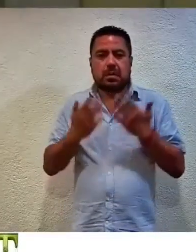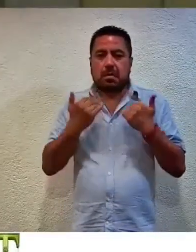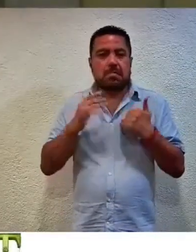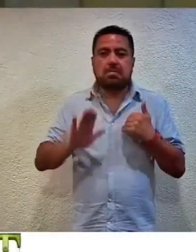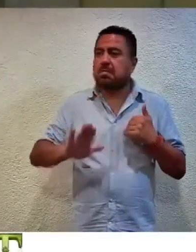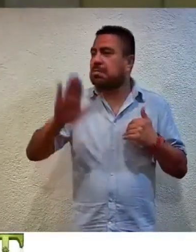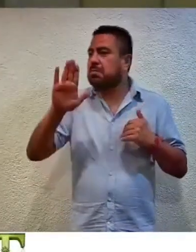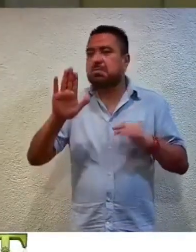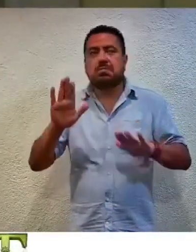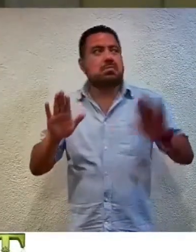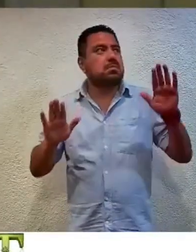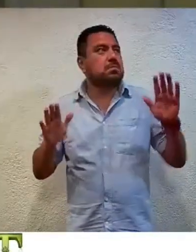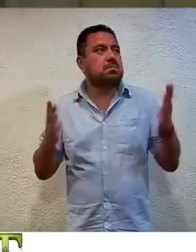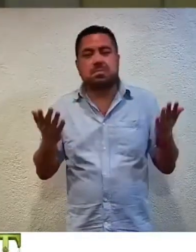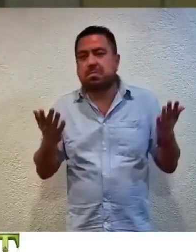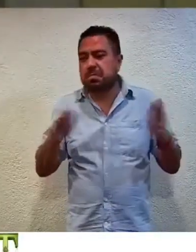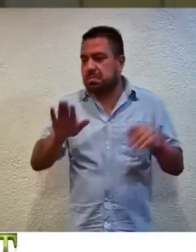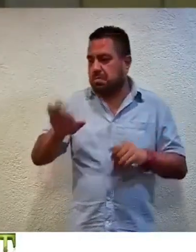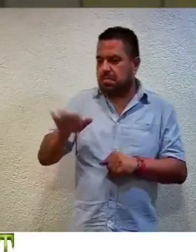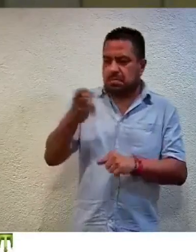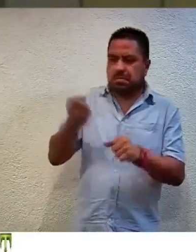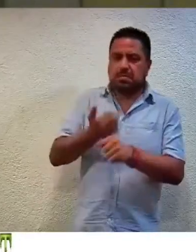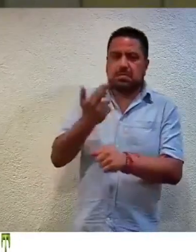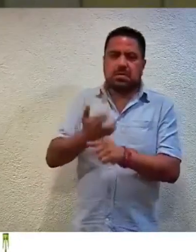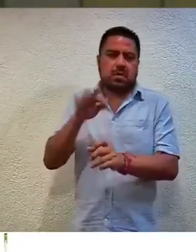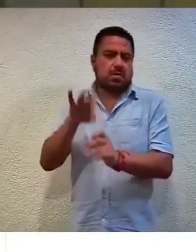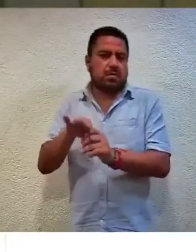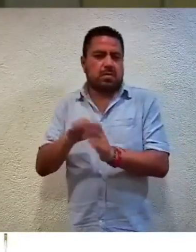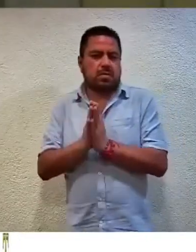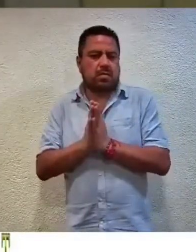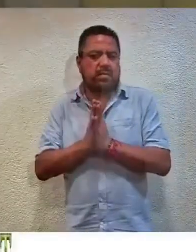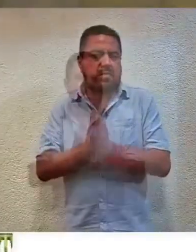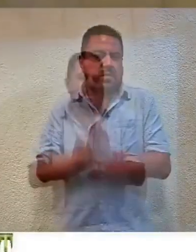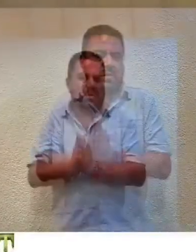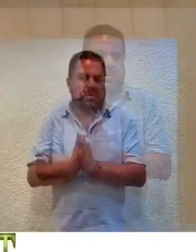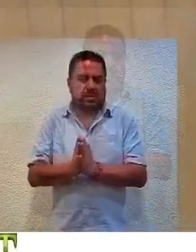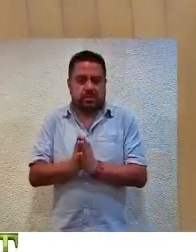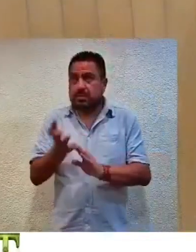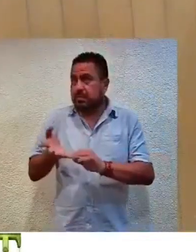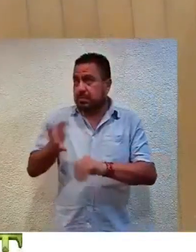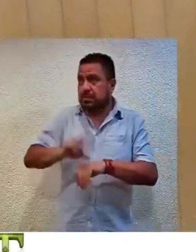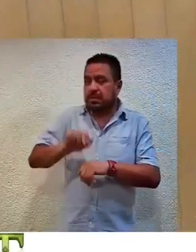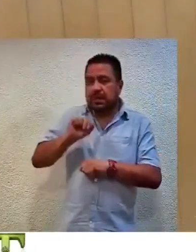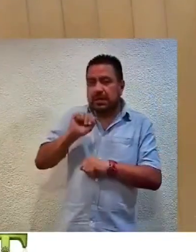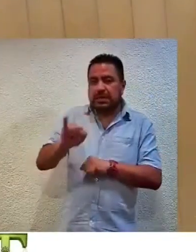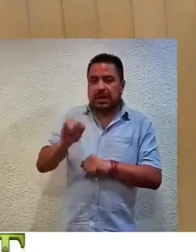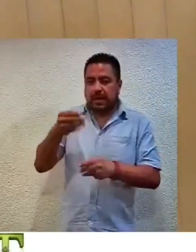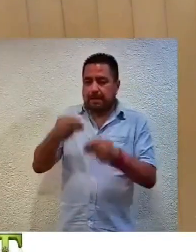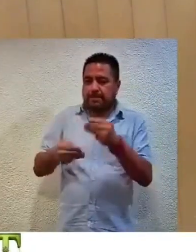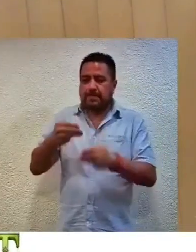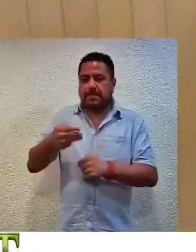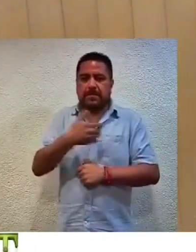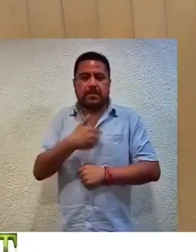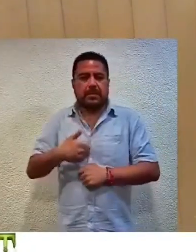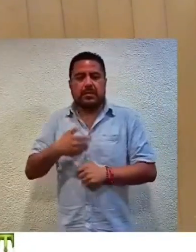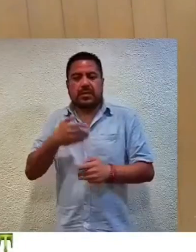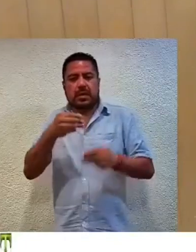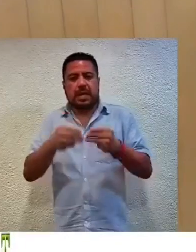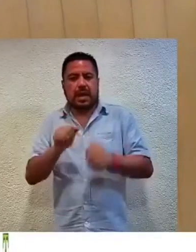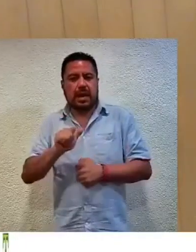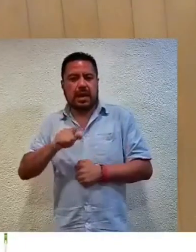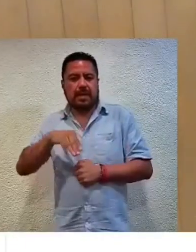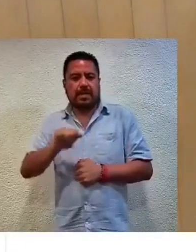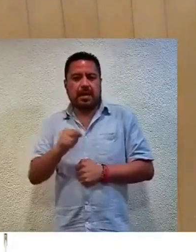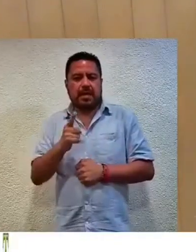habiendo comentarios al respecto secretaria tome la votación respectiva con su autorización magistrada presidenta magistrada Almadilio